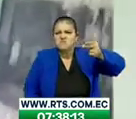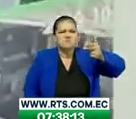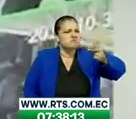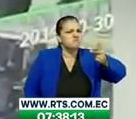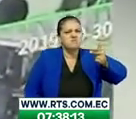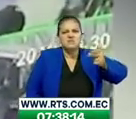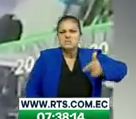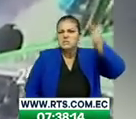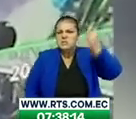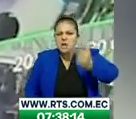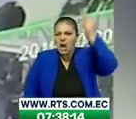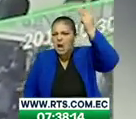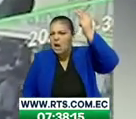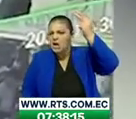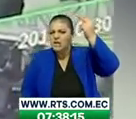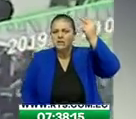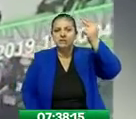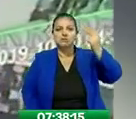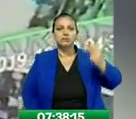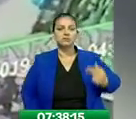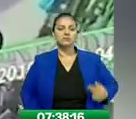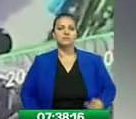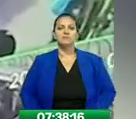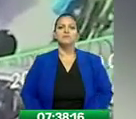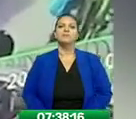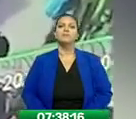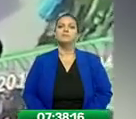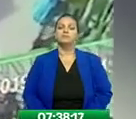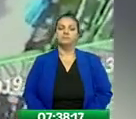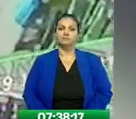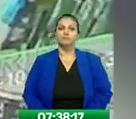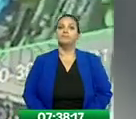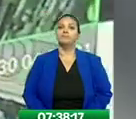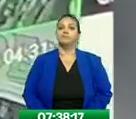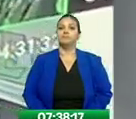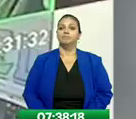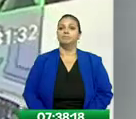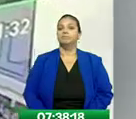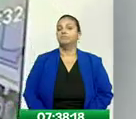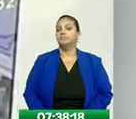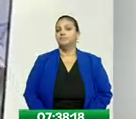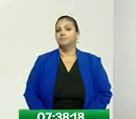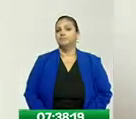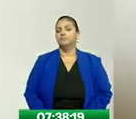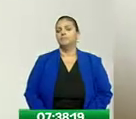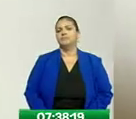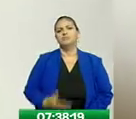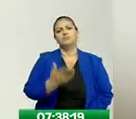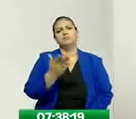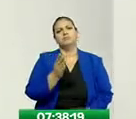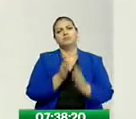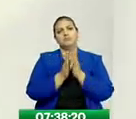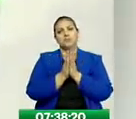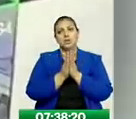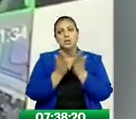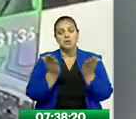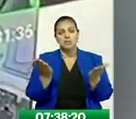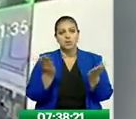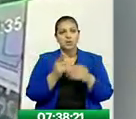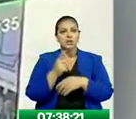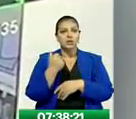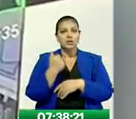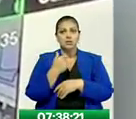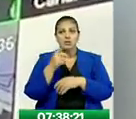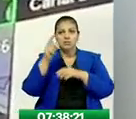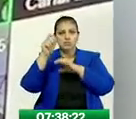absolutamente nada, ¿no? Es importante que tengan en cuenta, amables televidentes, que si ustedes tienen un video a manera de